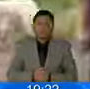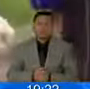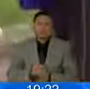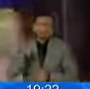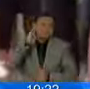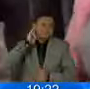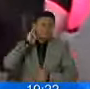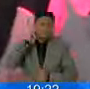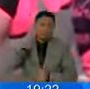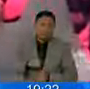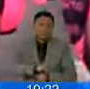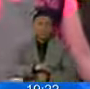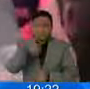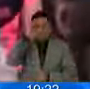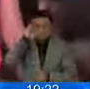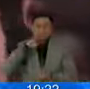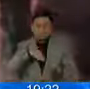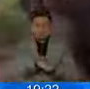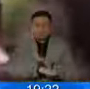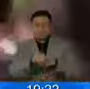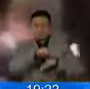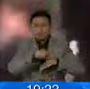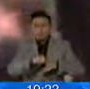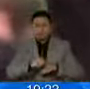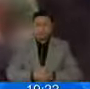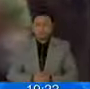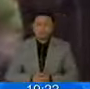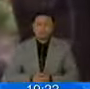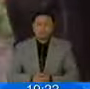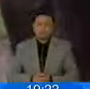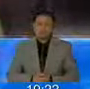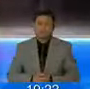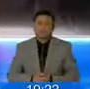pequeña fue llevado al centro forense.